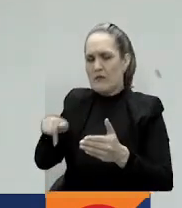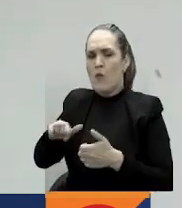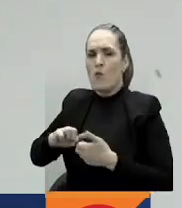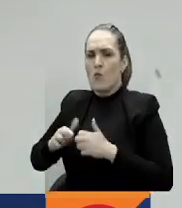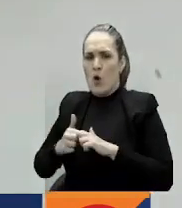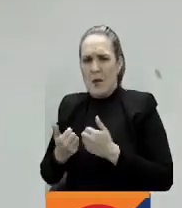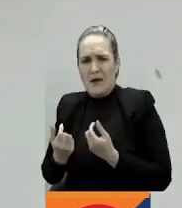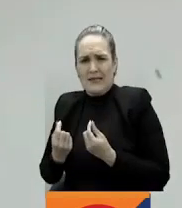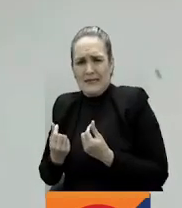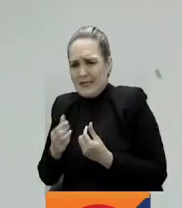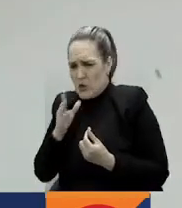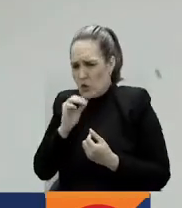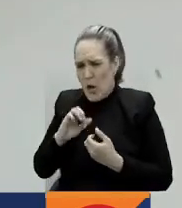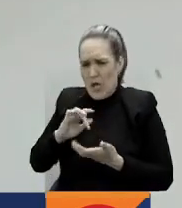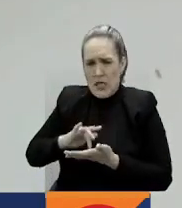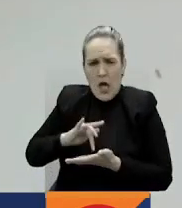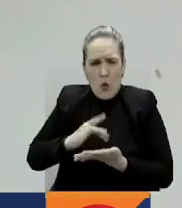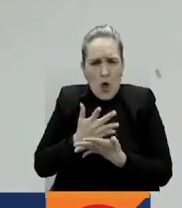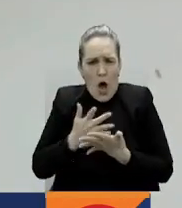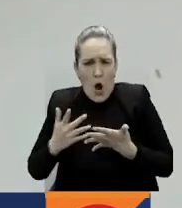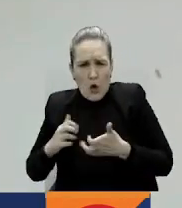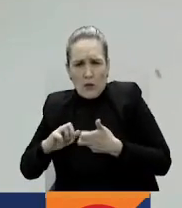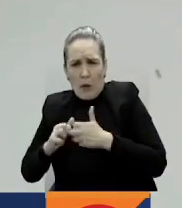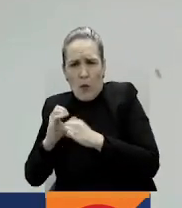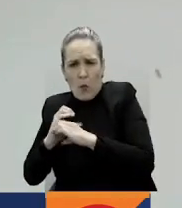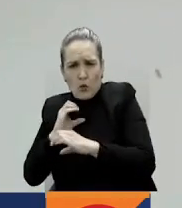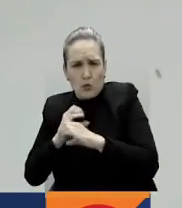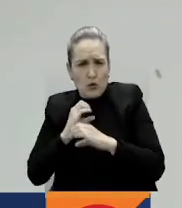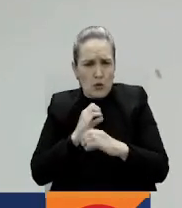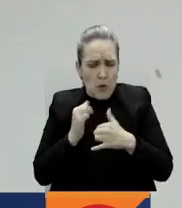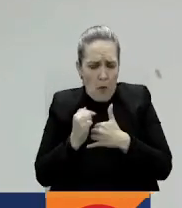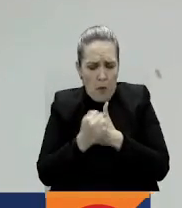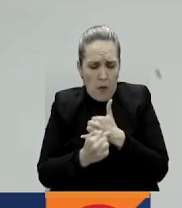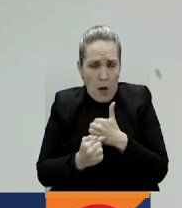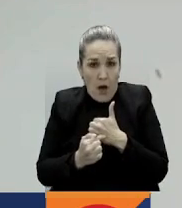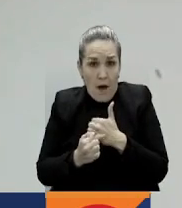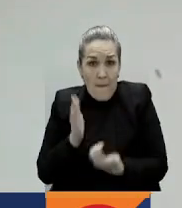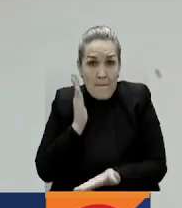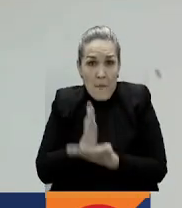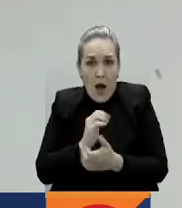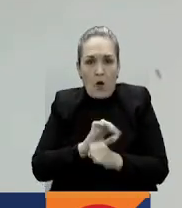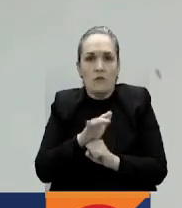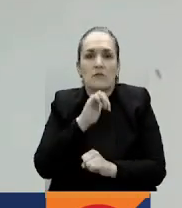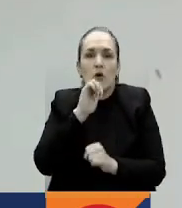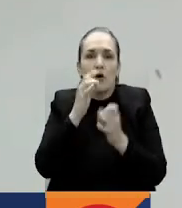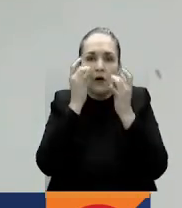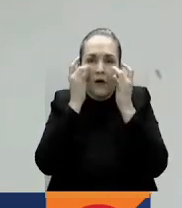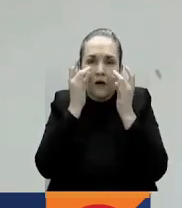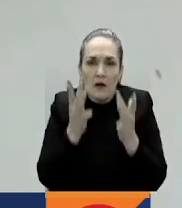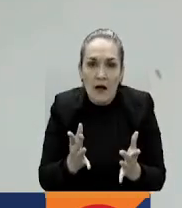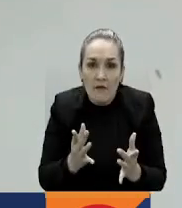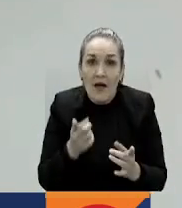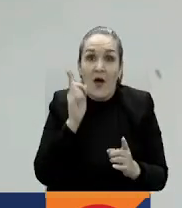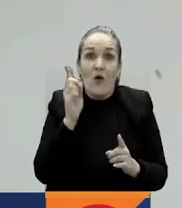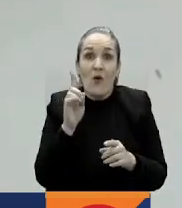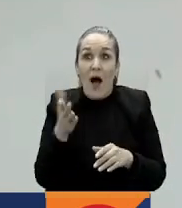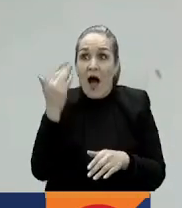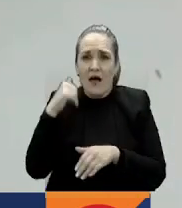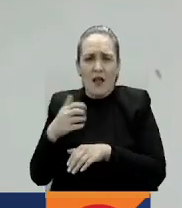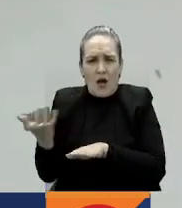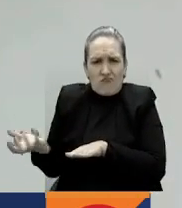lo que produjo fue un agravamiento de esta situación, porque la cantidad de pasajeros que